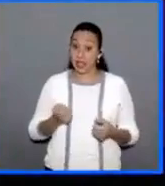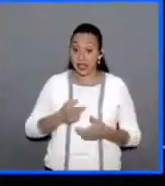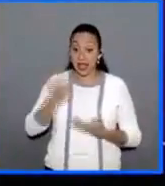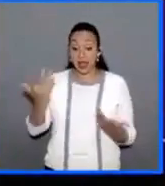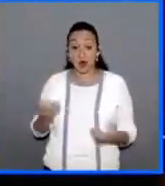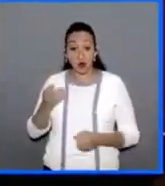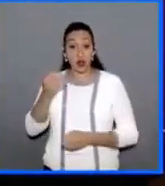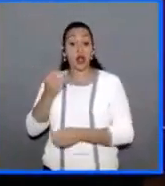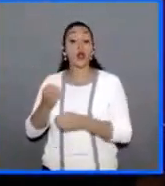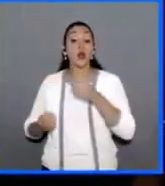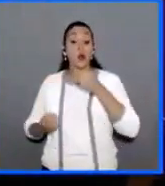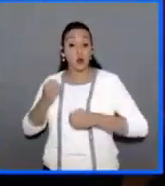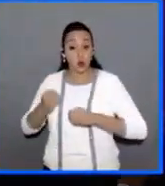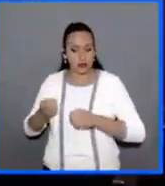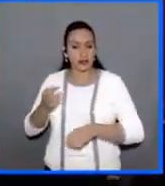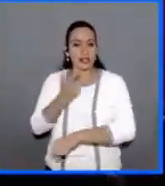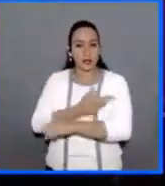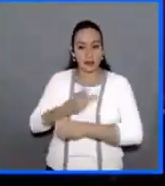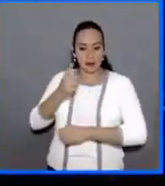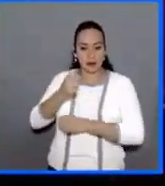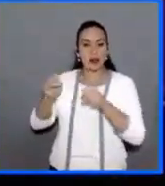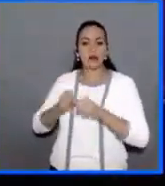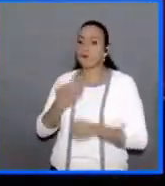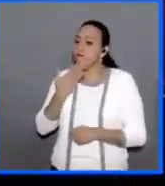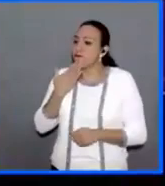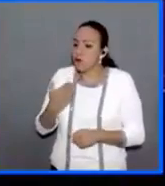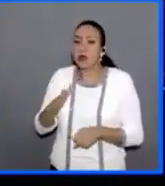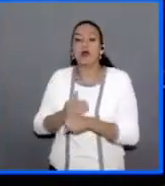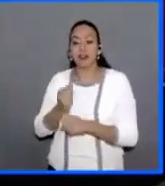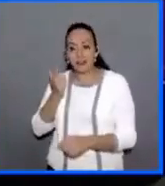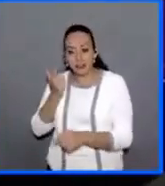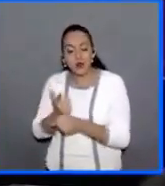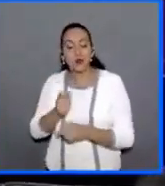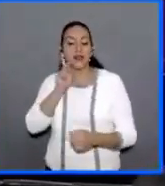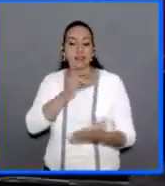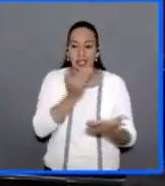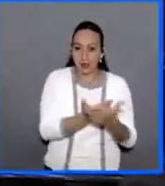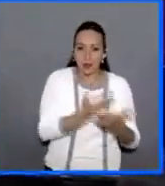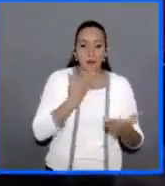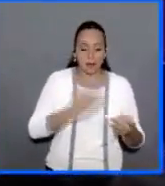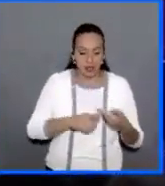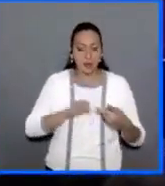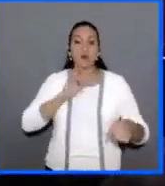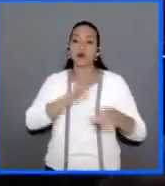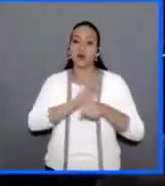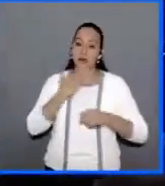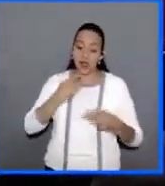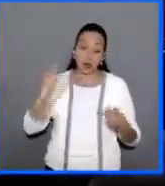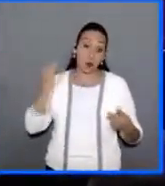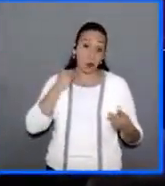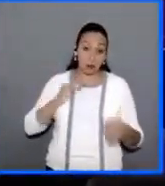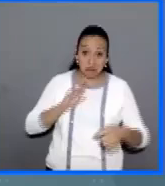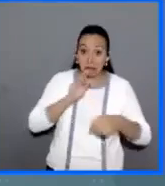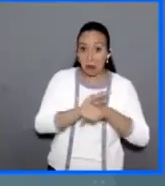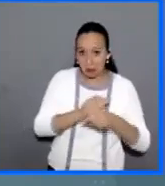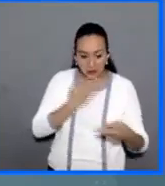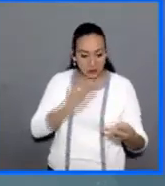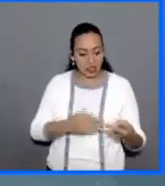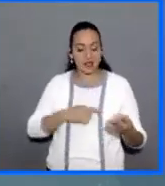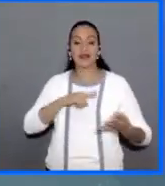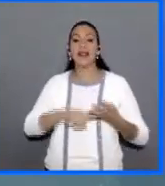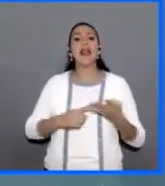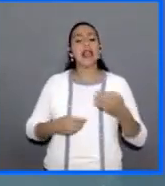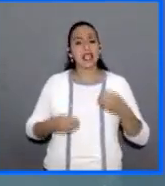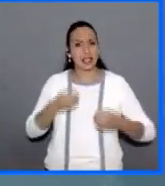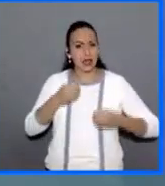el debido proceso, la presunción de inocencia, la defensa adecuada, la prohibición de la tortura y la custodia correcta de las